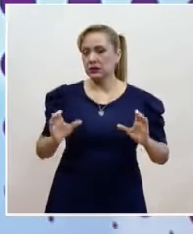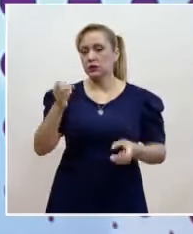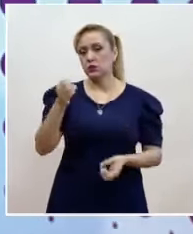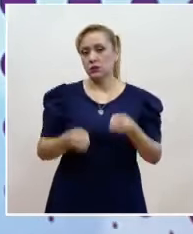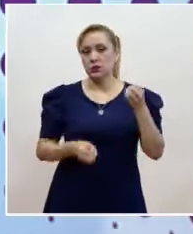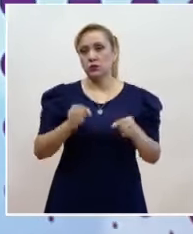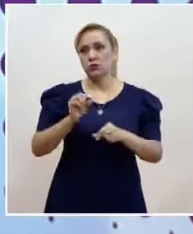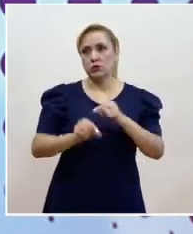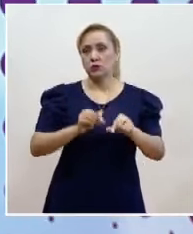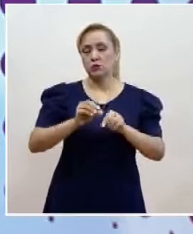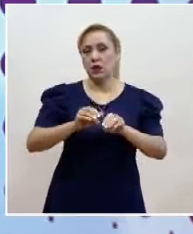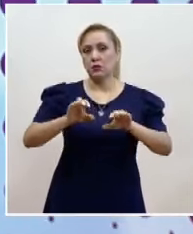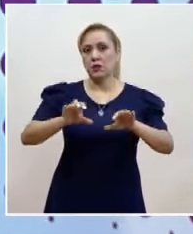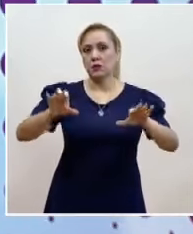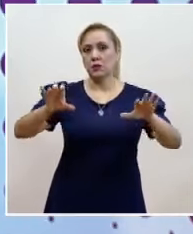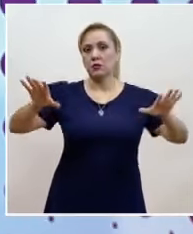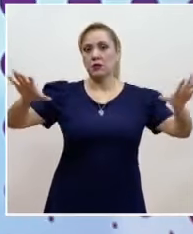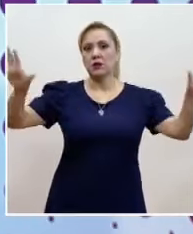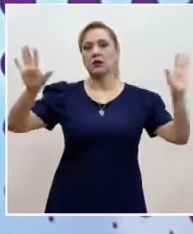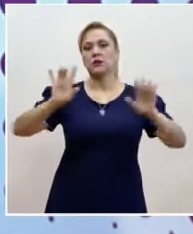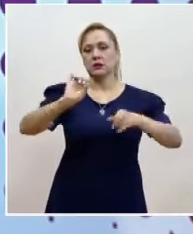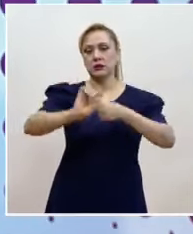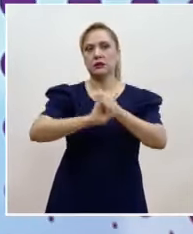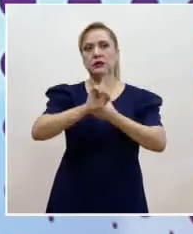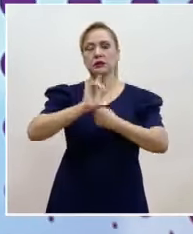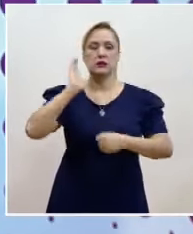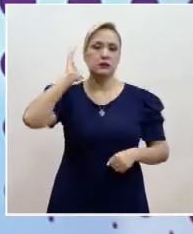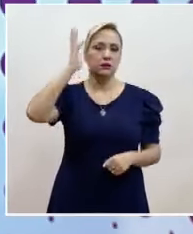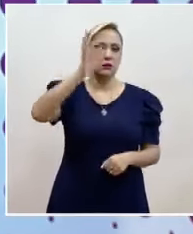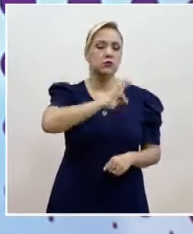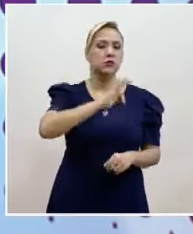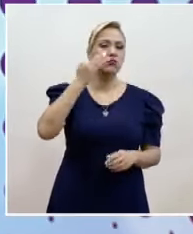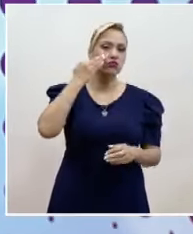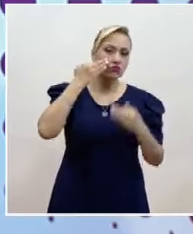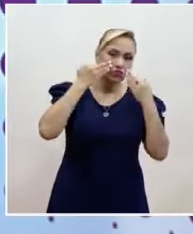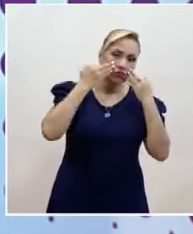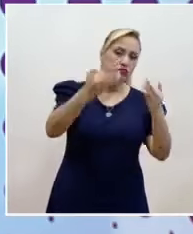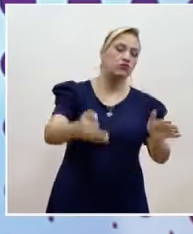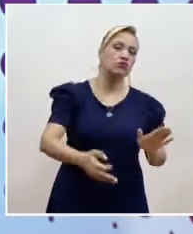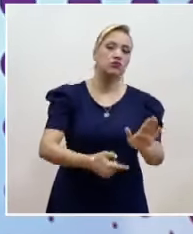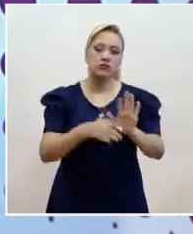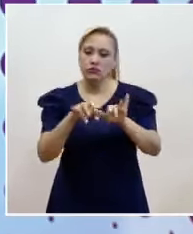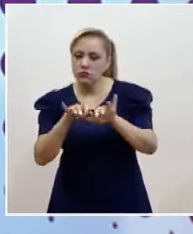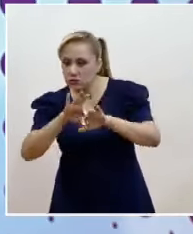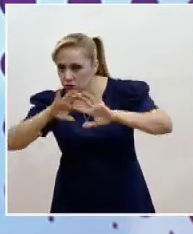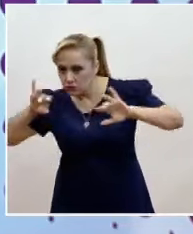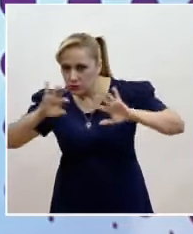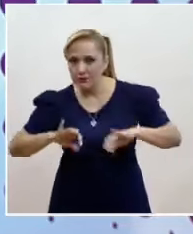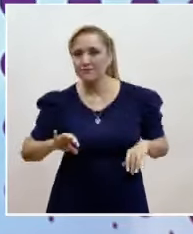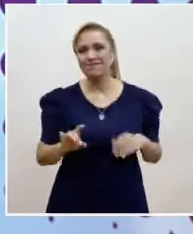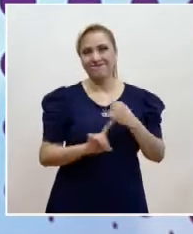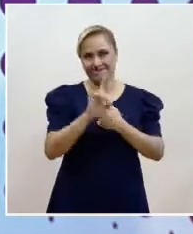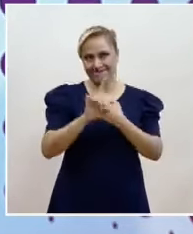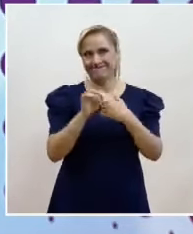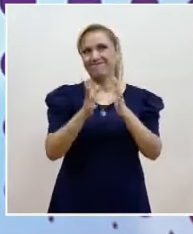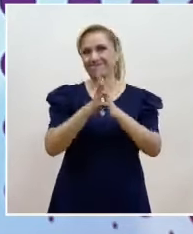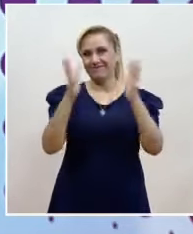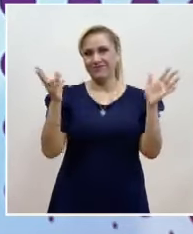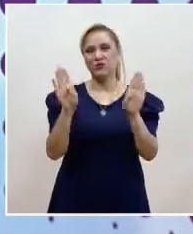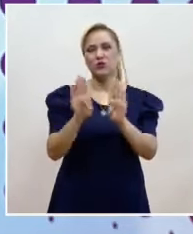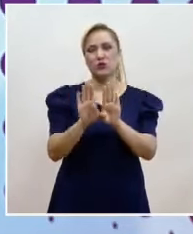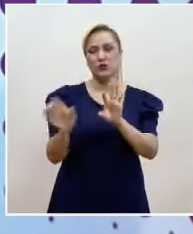pues indudablemente va a ser un problema que esa información pueda estar expuesta. Y es un gran reto, me parece que eso todavía falta, creo que